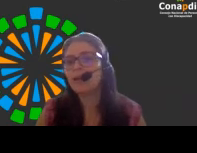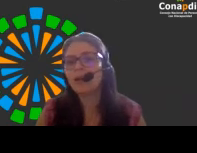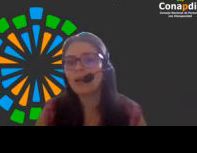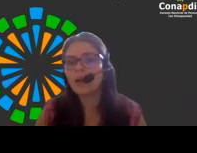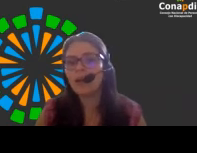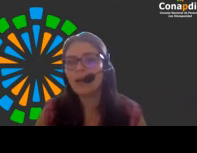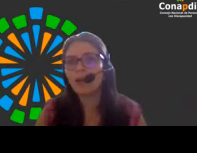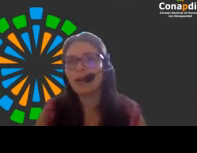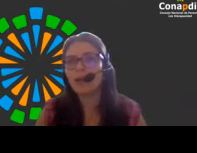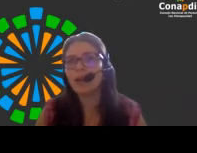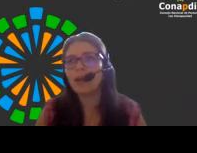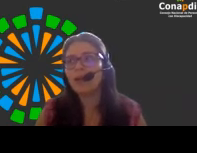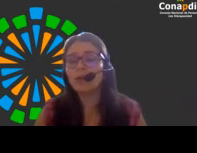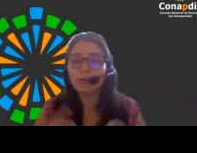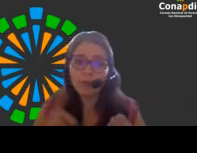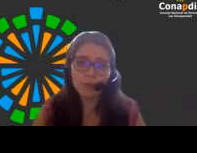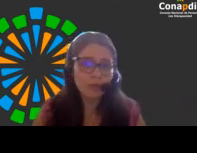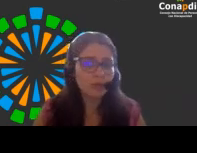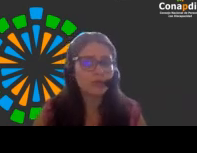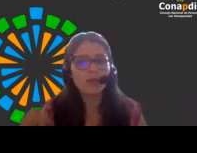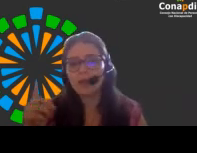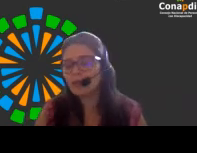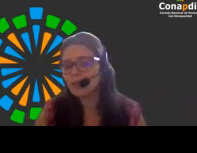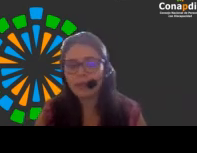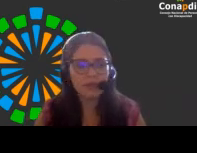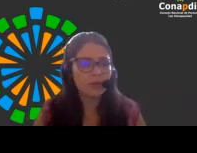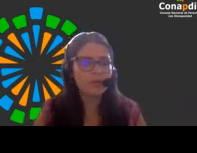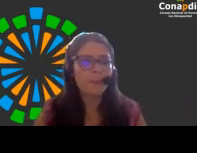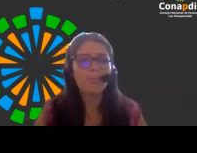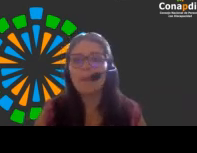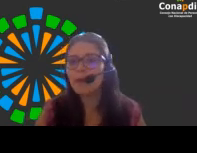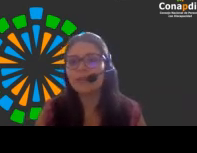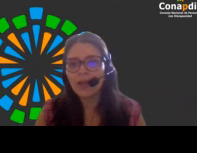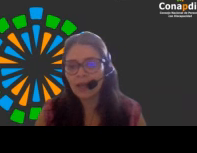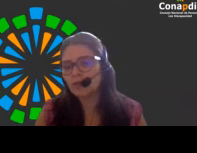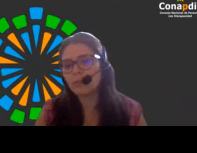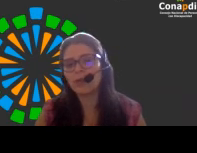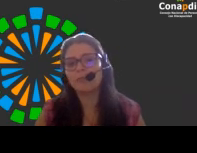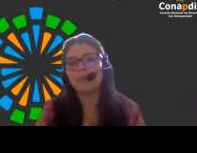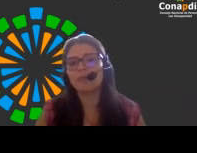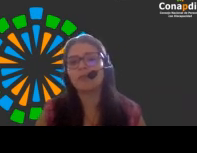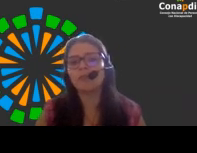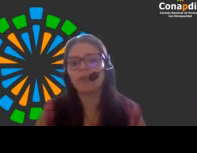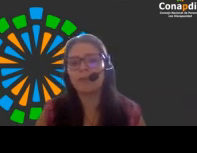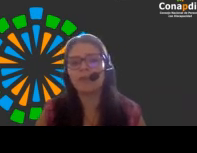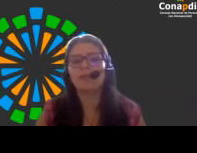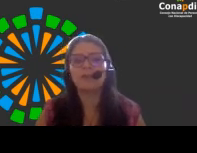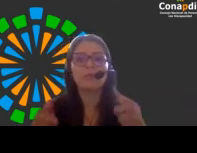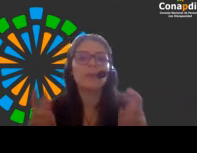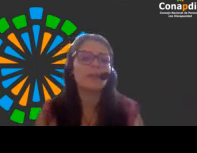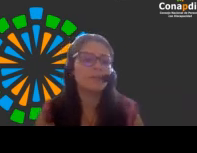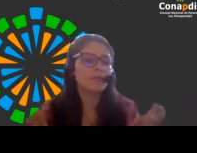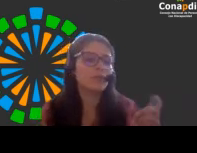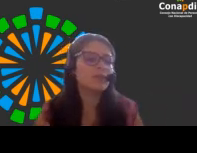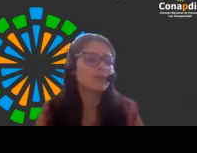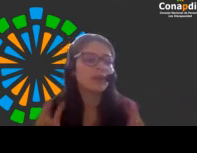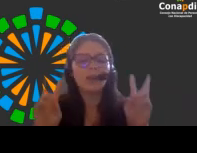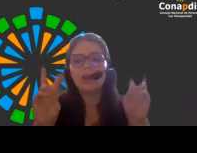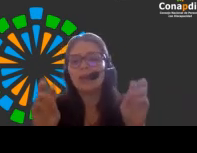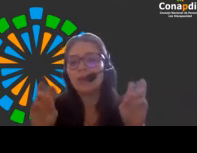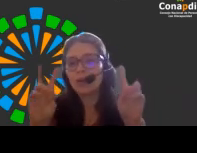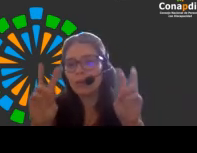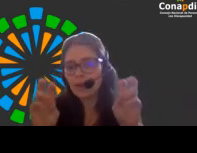más porque la los productos los servicios no están hechos para las personas con discapacidad está hecho para las